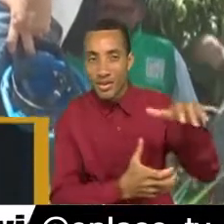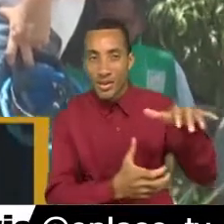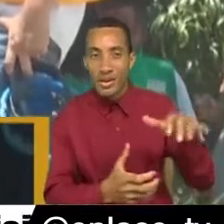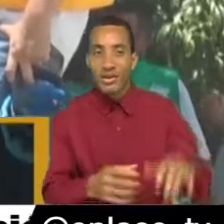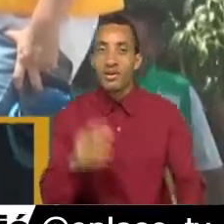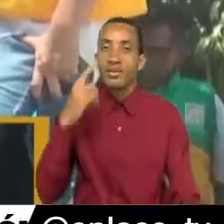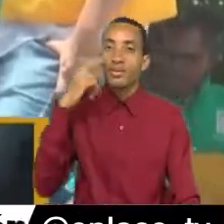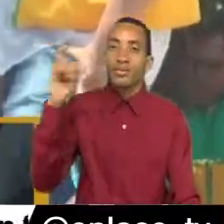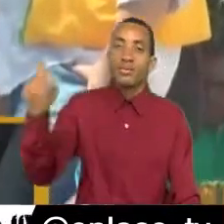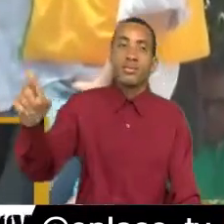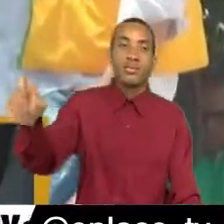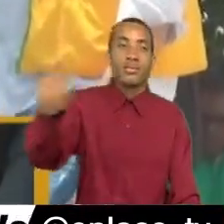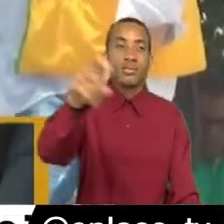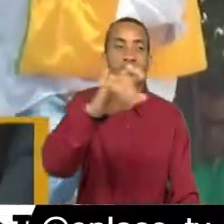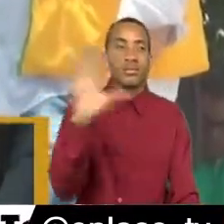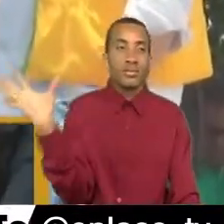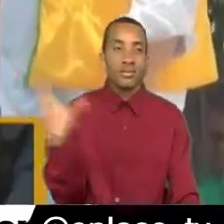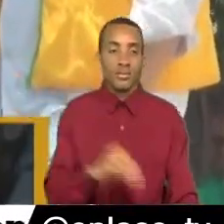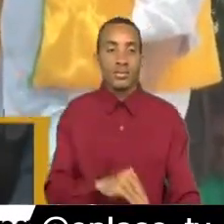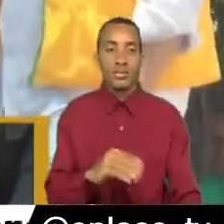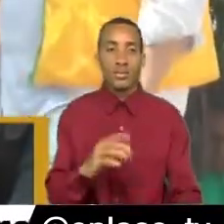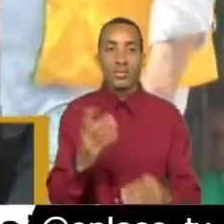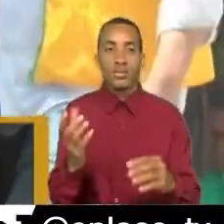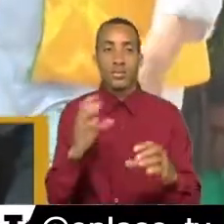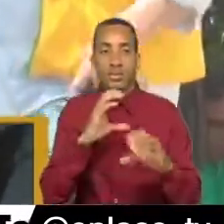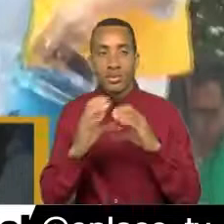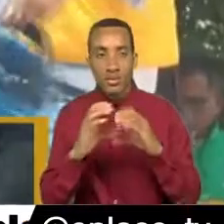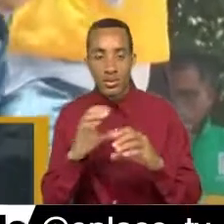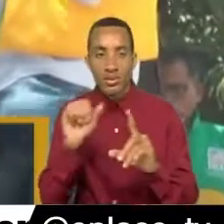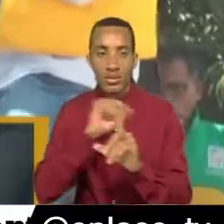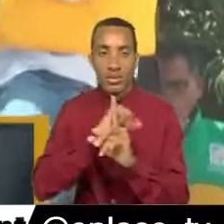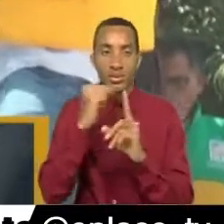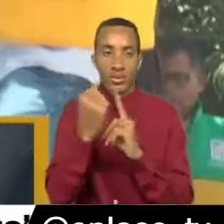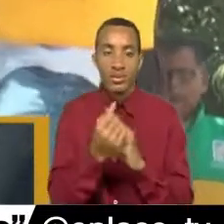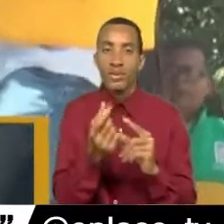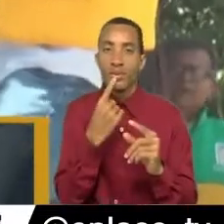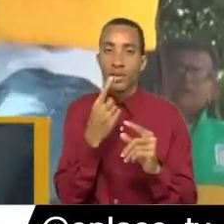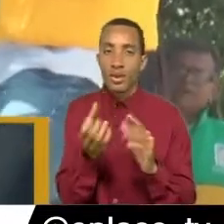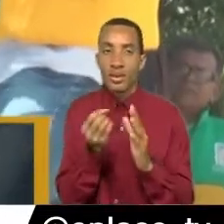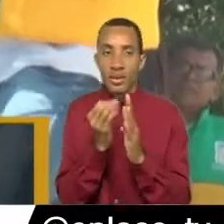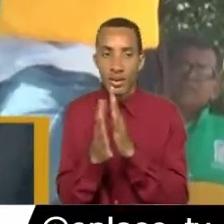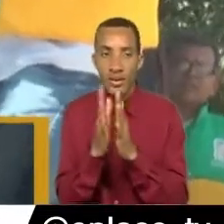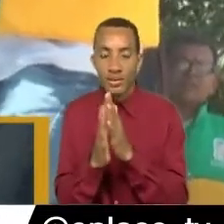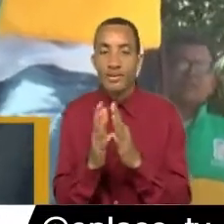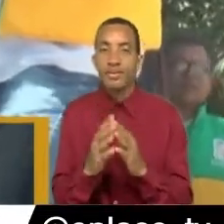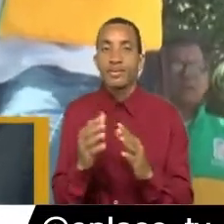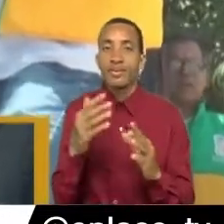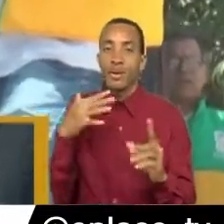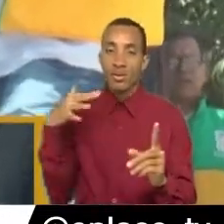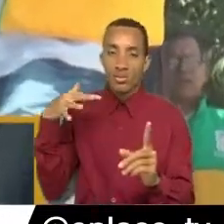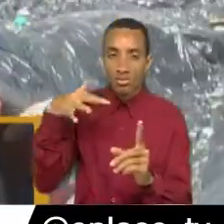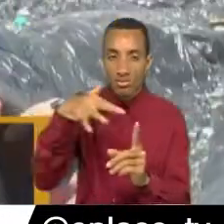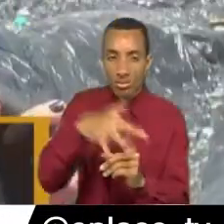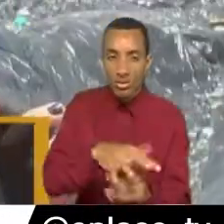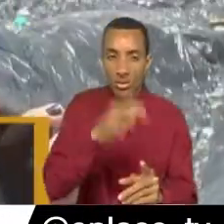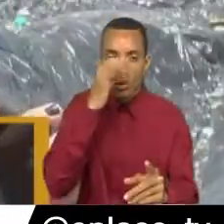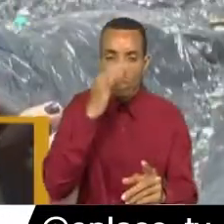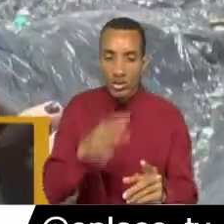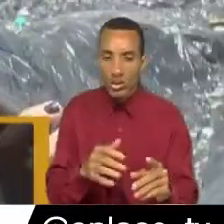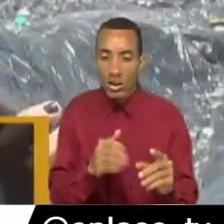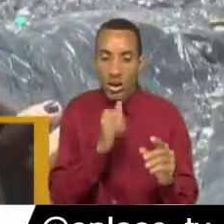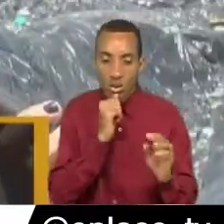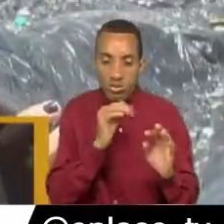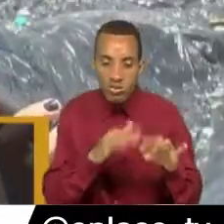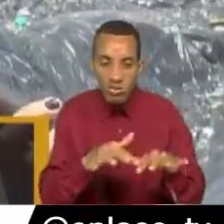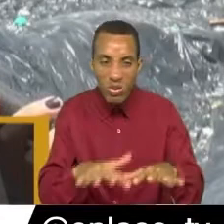con los comunicadores sociales de esta zona del país inquietos ante distintas denuncias sobre posible contaminación ambiental con lixiviados de este basurero. Nosotros como